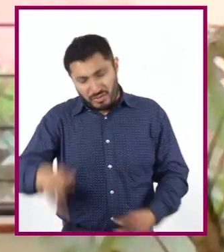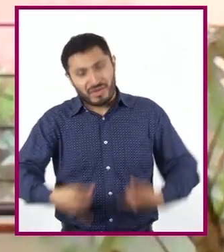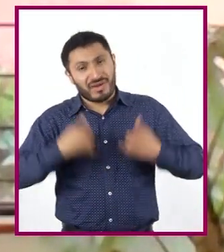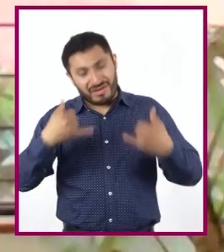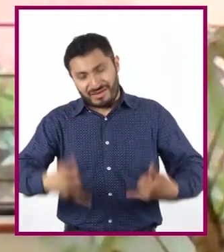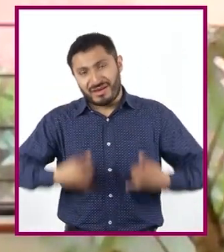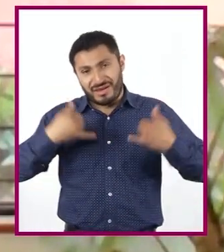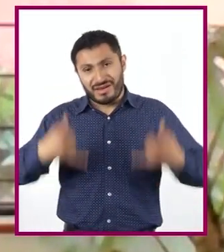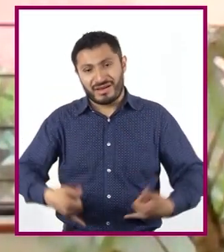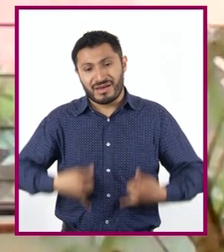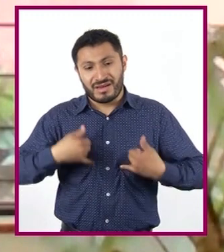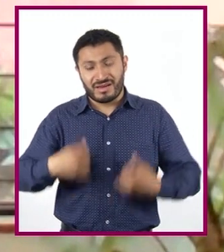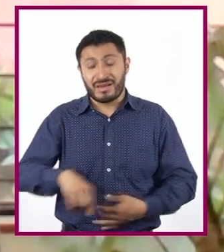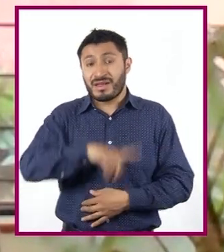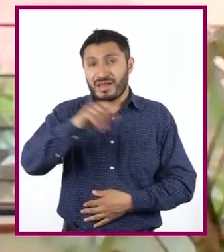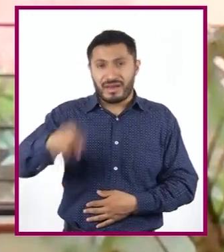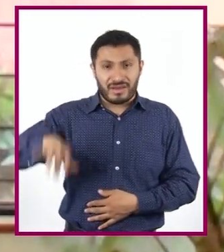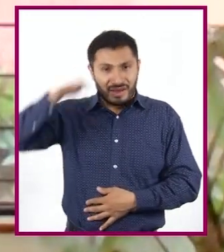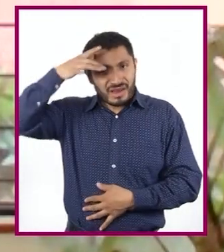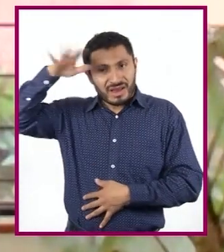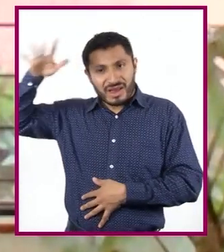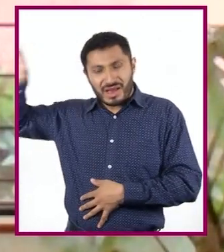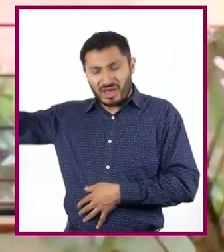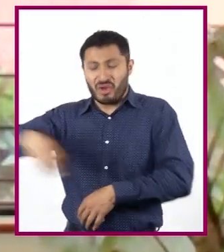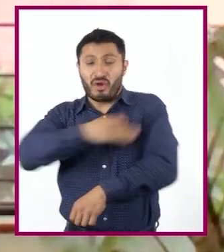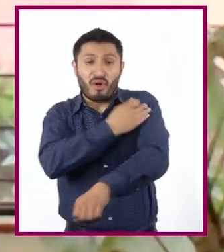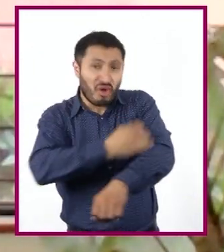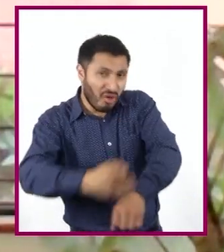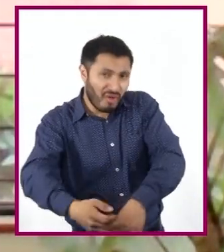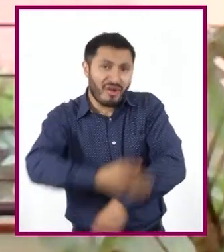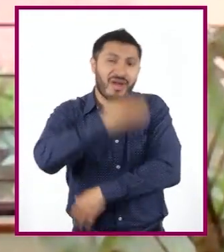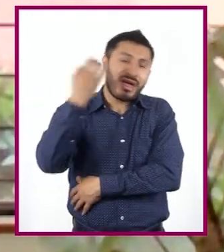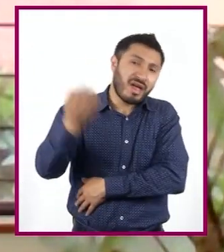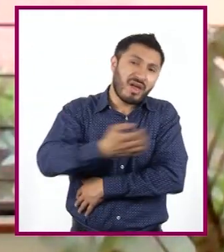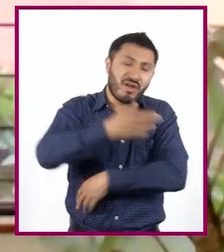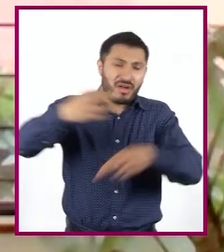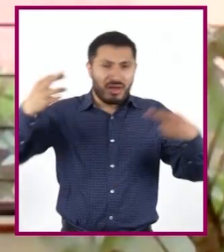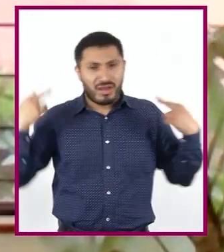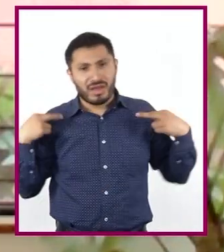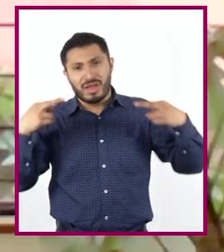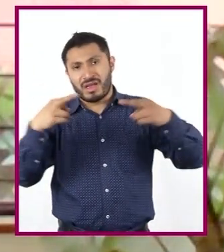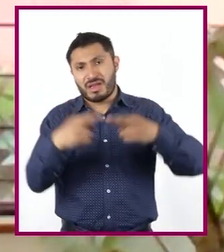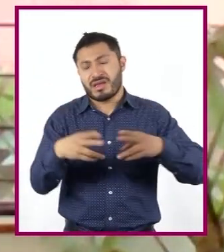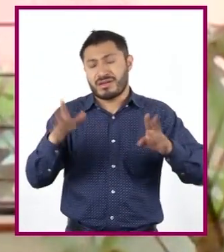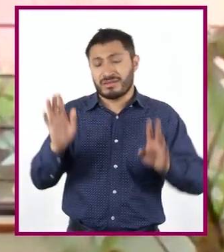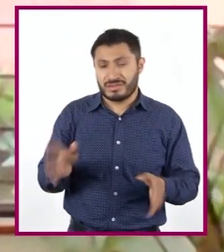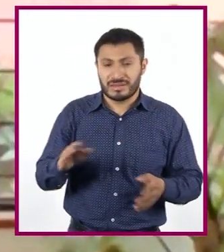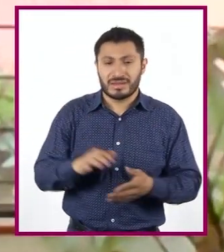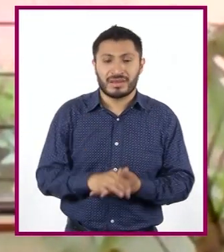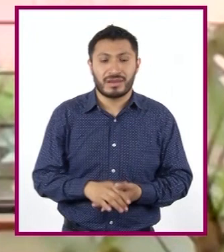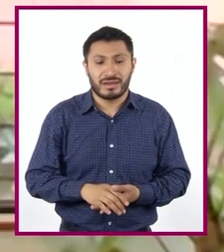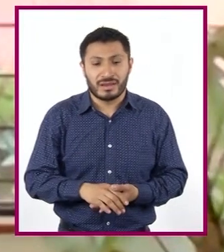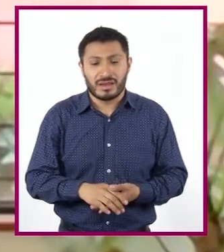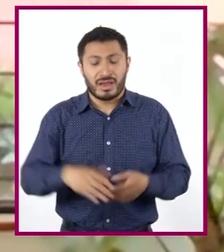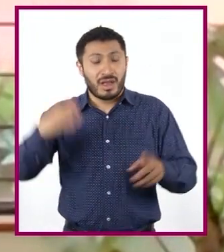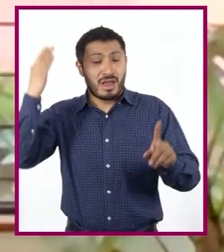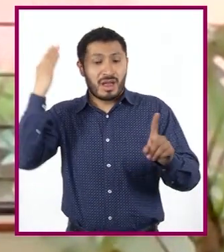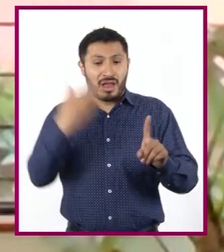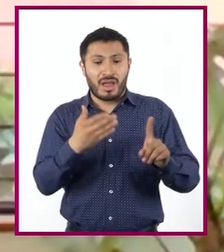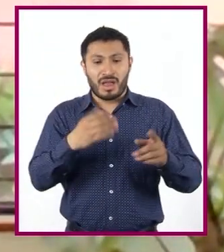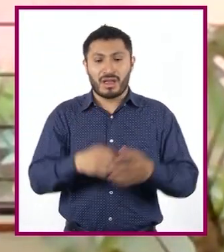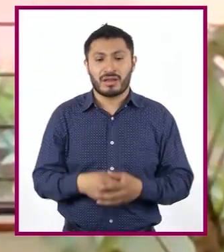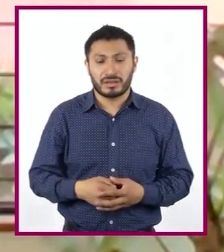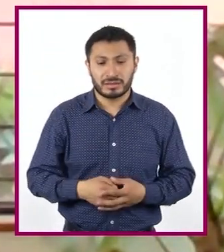libros que son ya parte de las bibliotecas globales, ¿verdad? Los clásicos, vaya, para no ir tan lejos, siempre van a estar ahí.